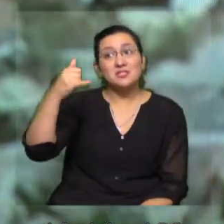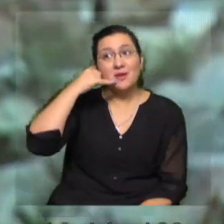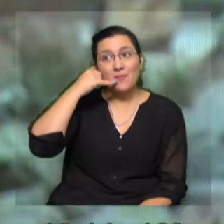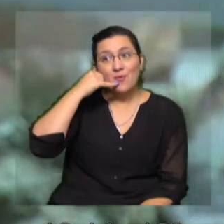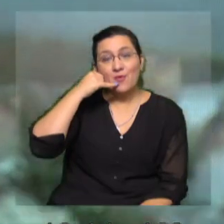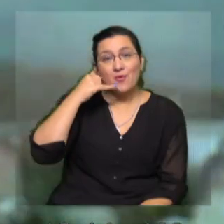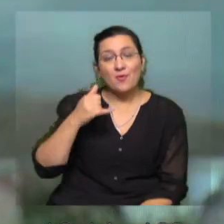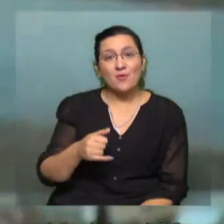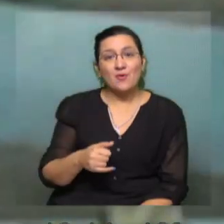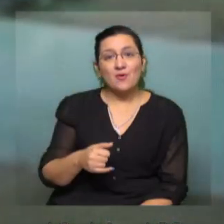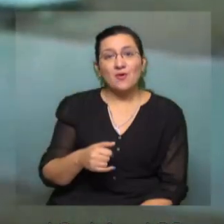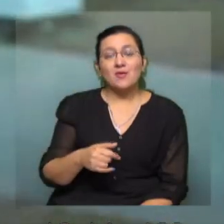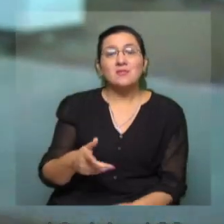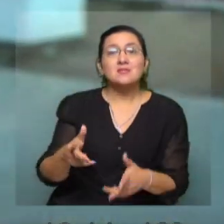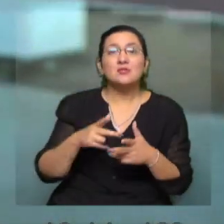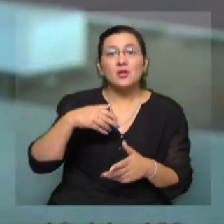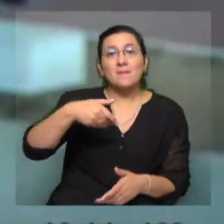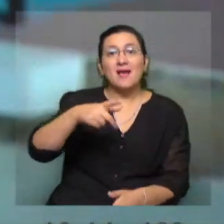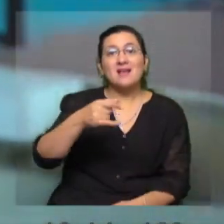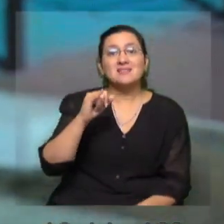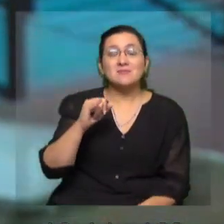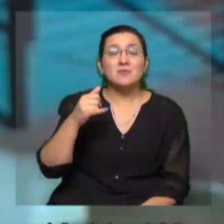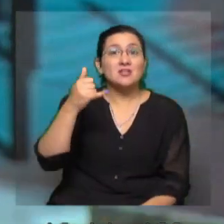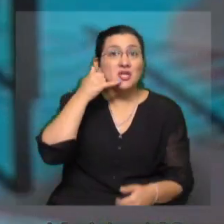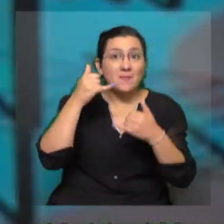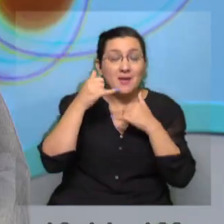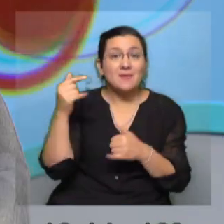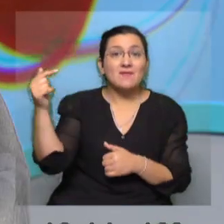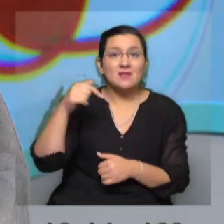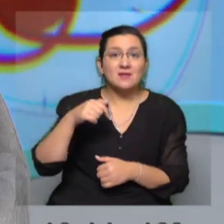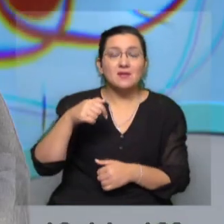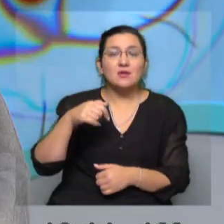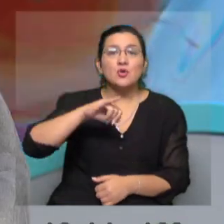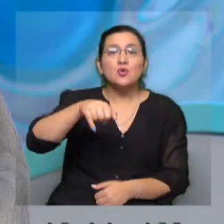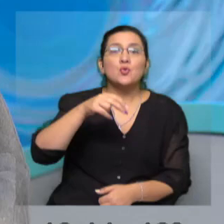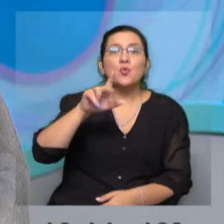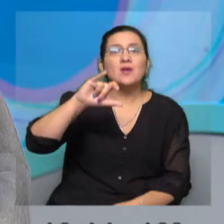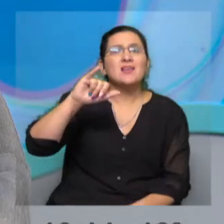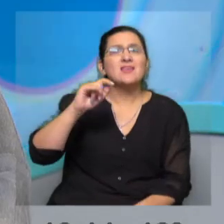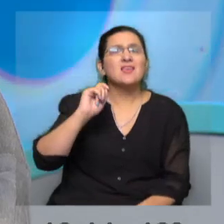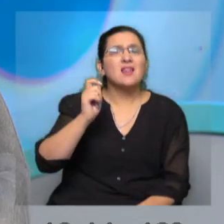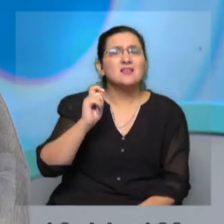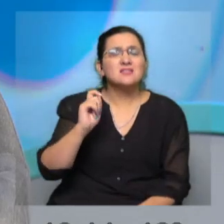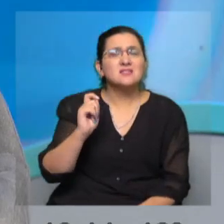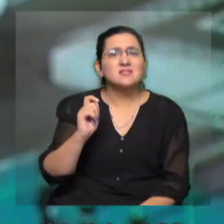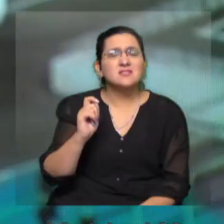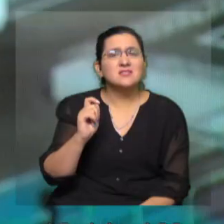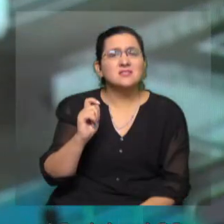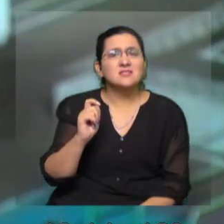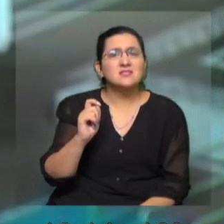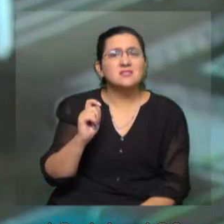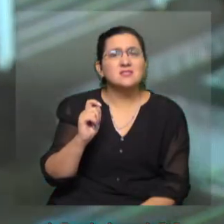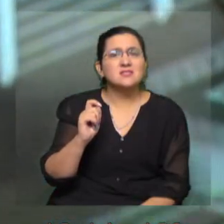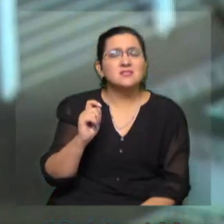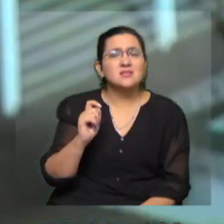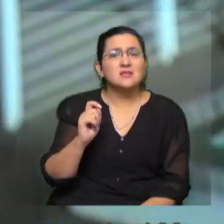que Maxi me iba a llamar para invitar al programa. Bueno, ¿Yuri Martín Duarte? ¿Cuál es Yuri? Es un